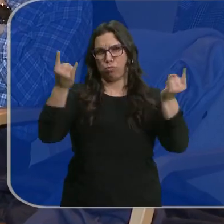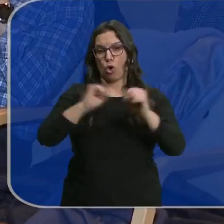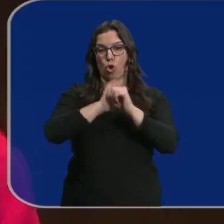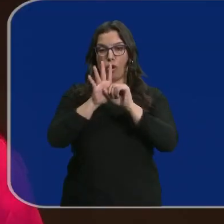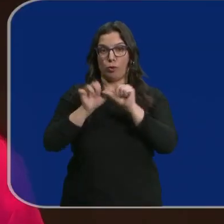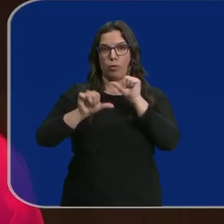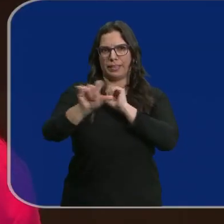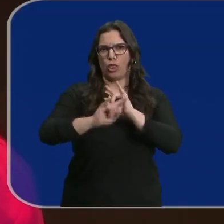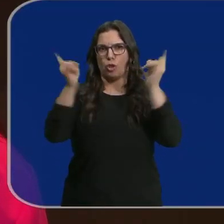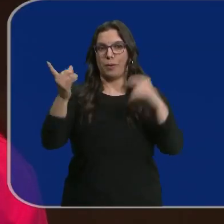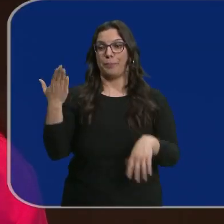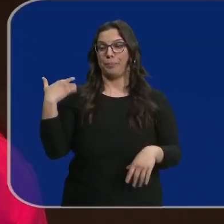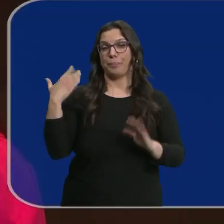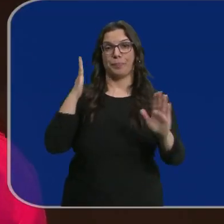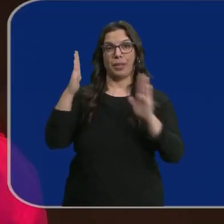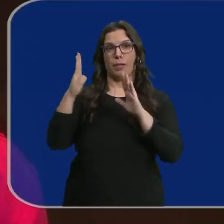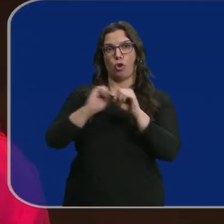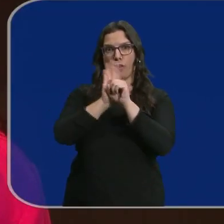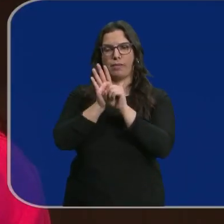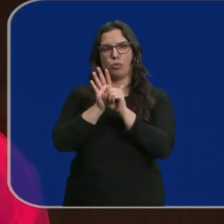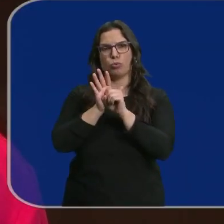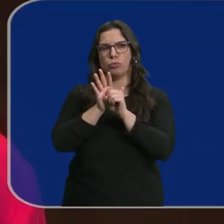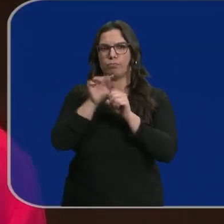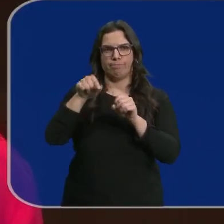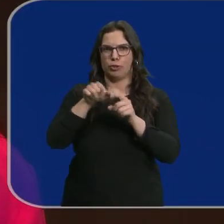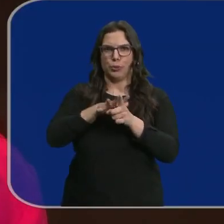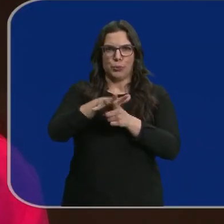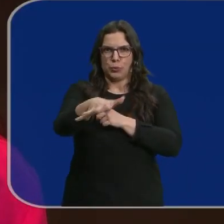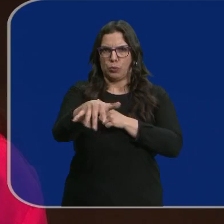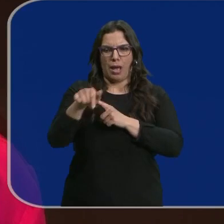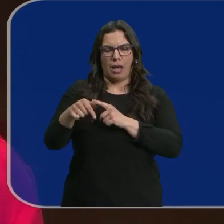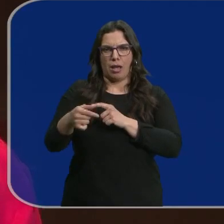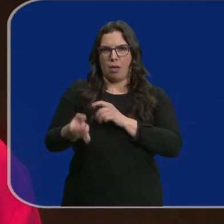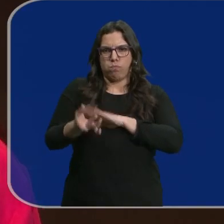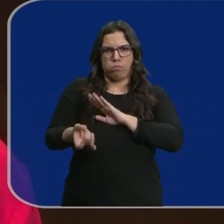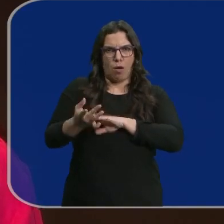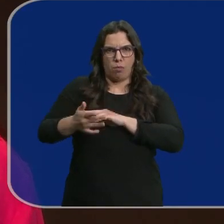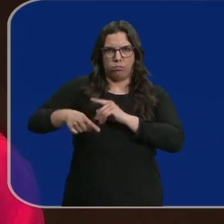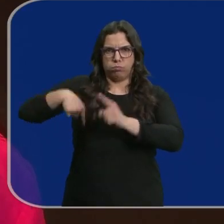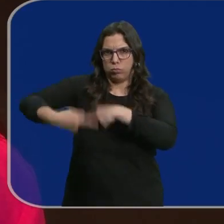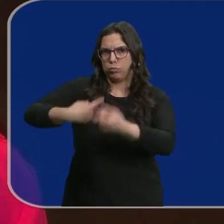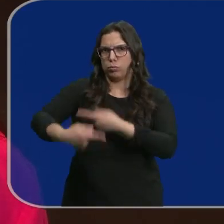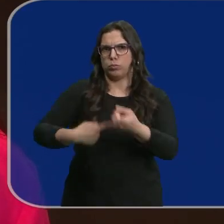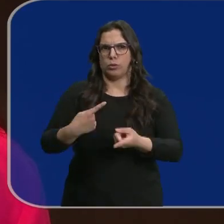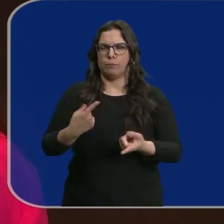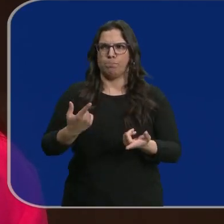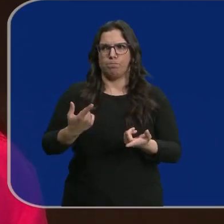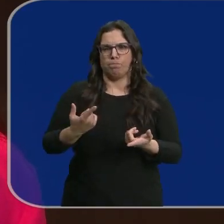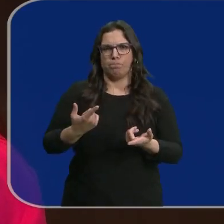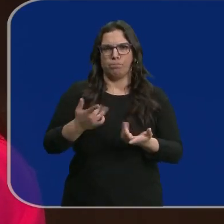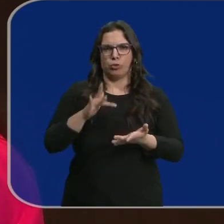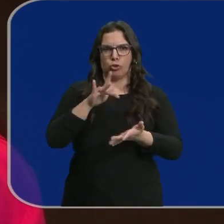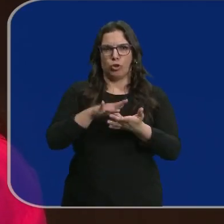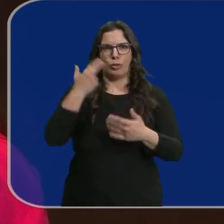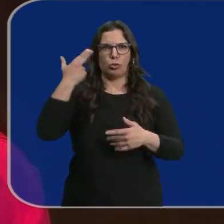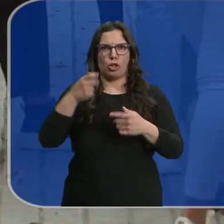pandemia. Venimos de una etapa que es la pandemia y es un foco que ha generado y ha activado una tasa